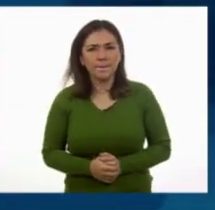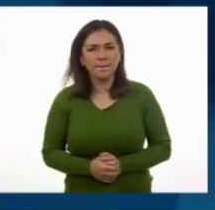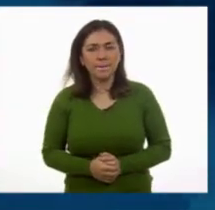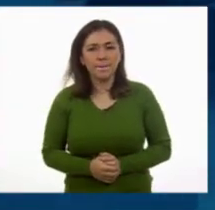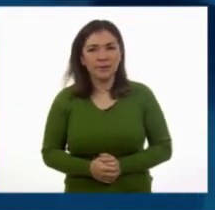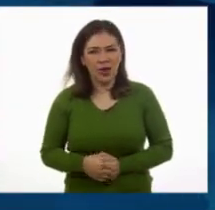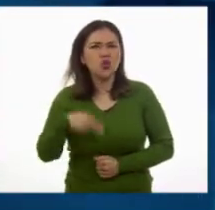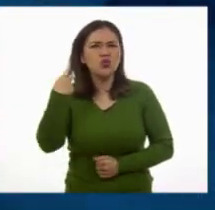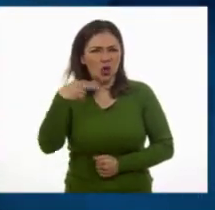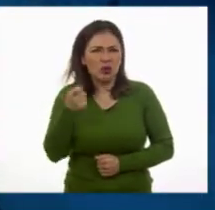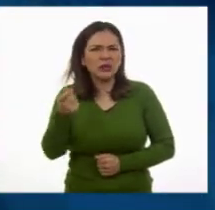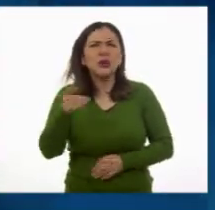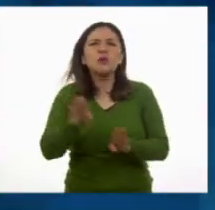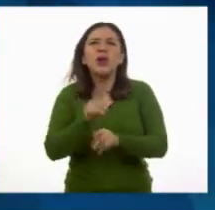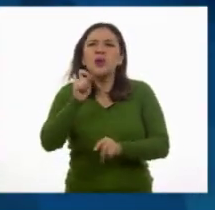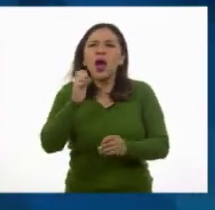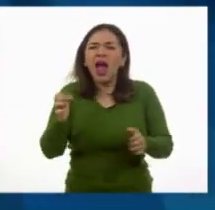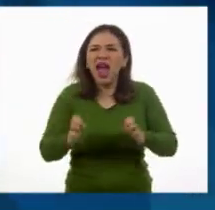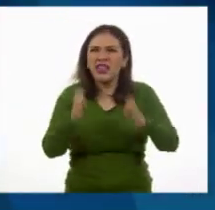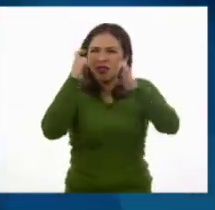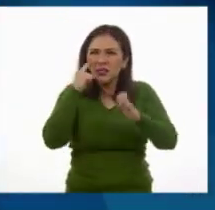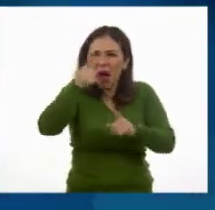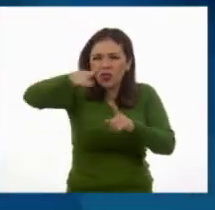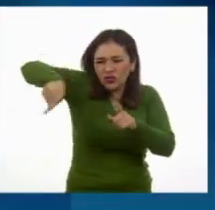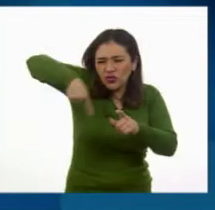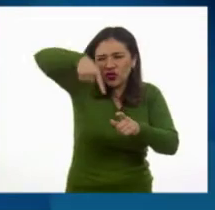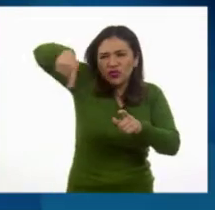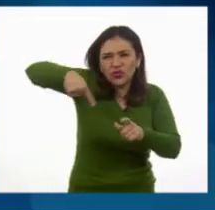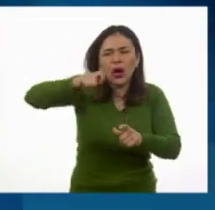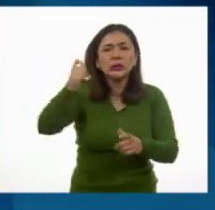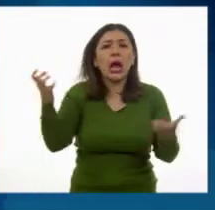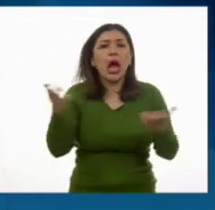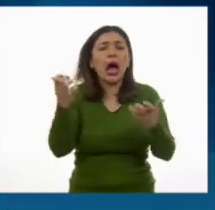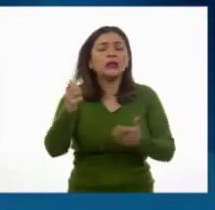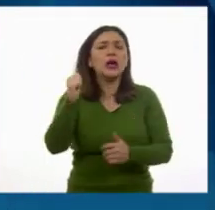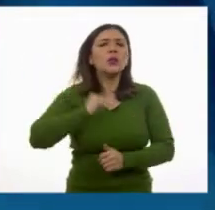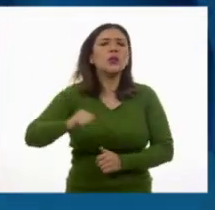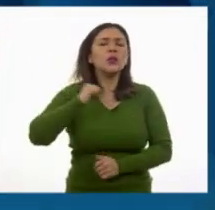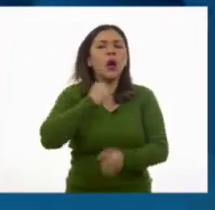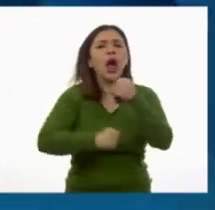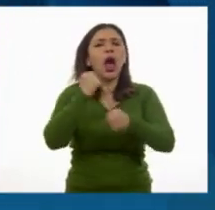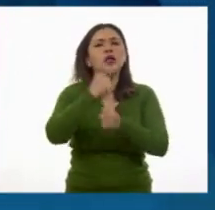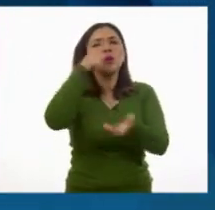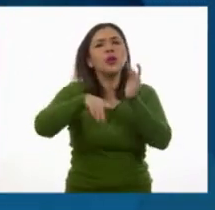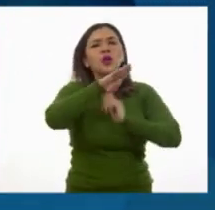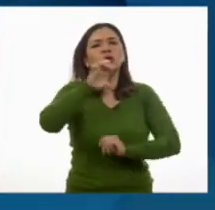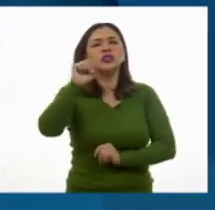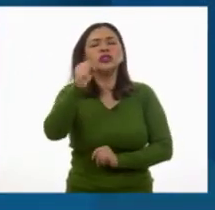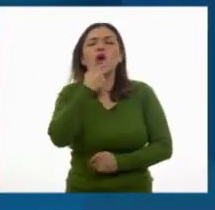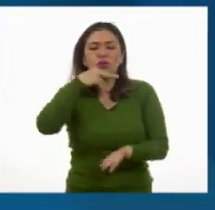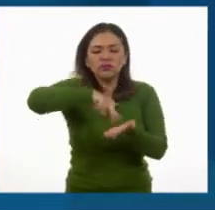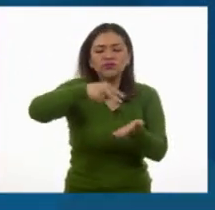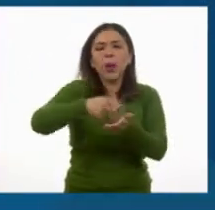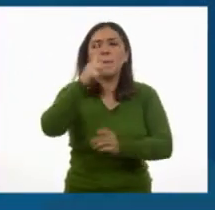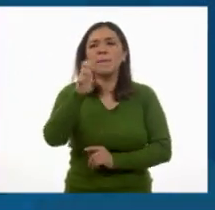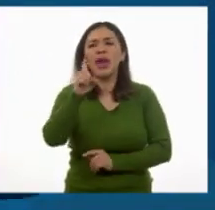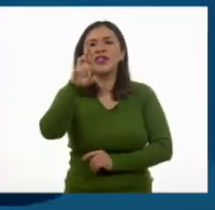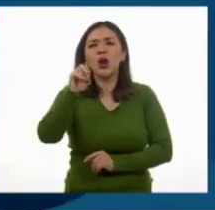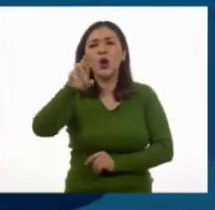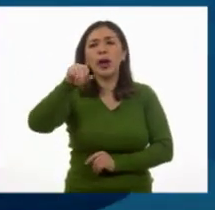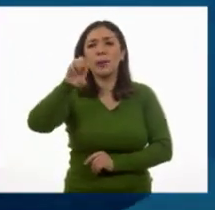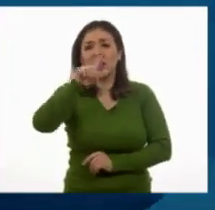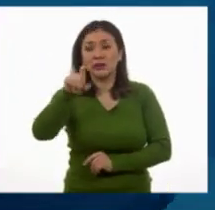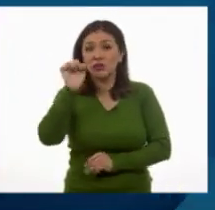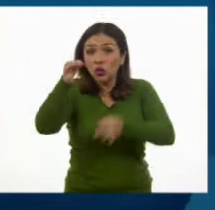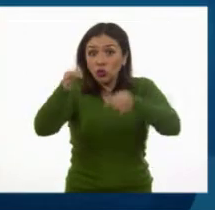Este nombre se debe a su peculiar estructura, diseñada en los años 60 por el arquitecto Pedro Ramírez Vázquez. Es, en